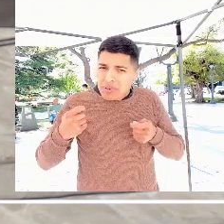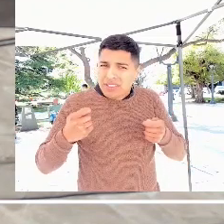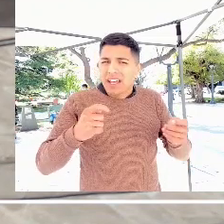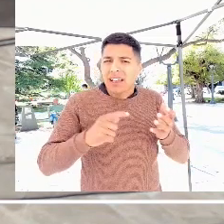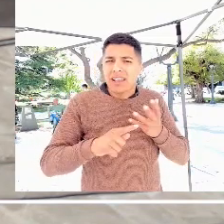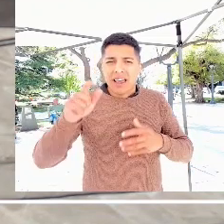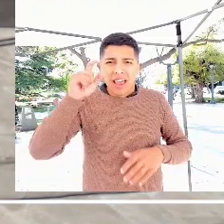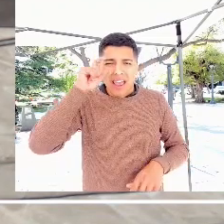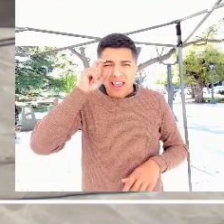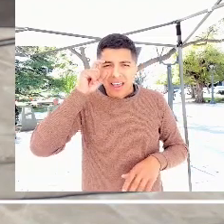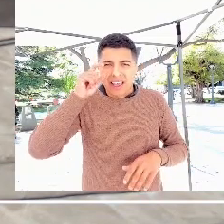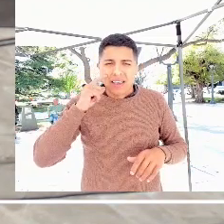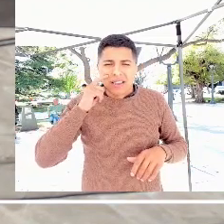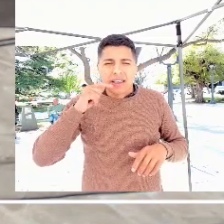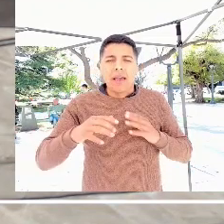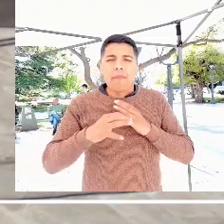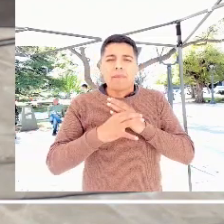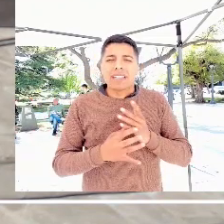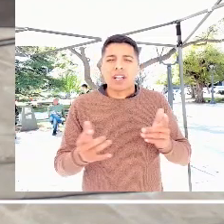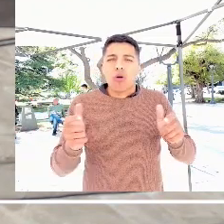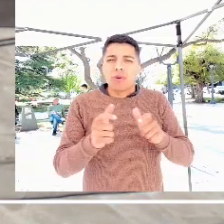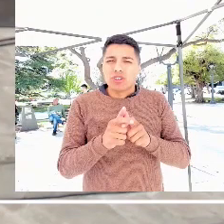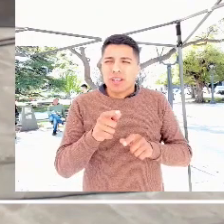E, expedientes con despacho de comisión.